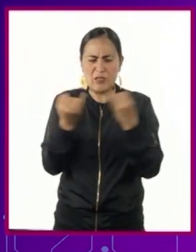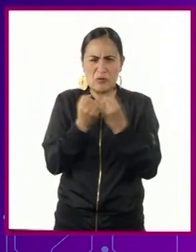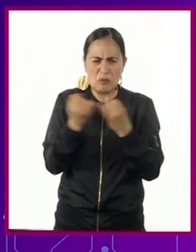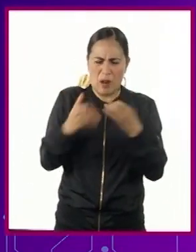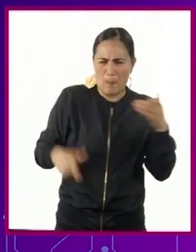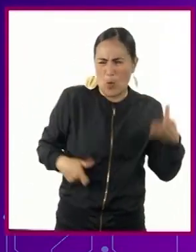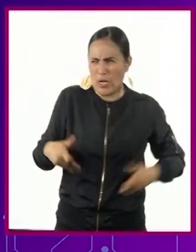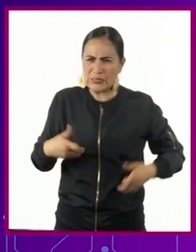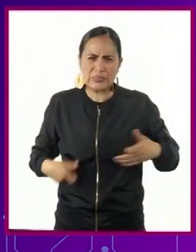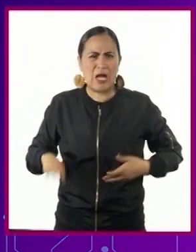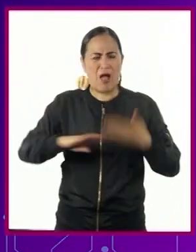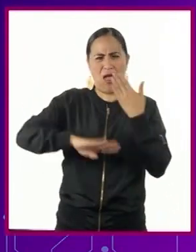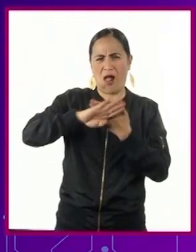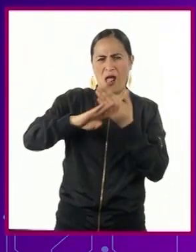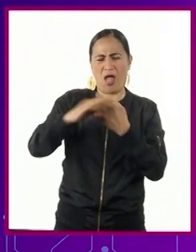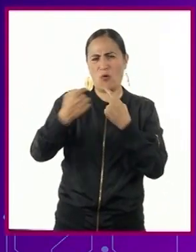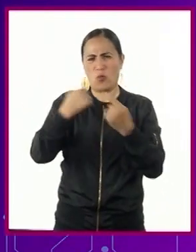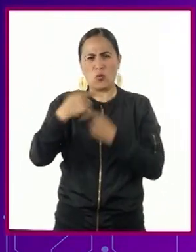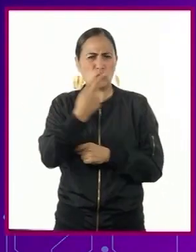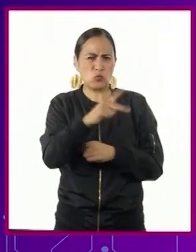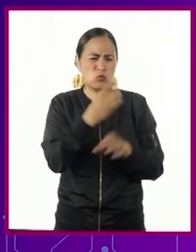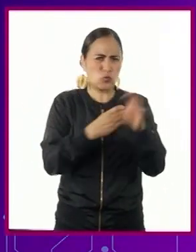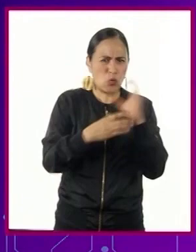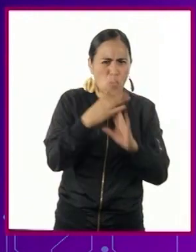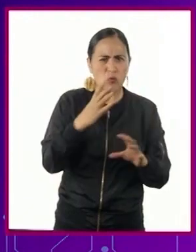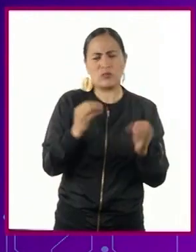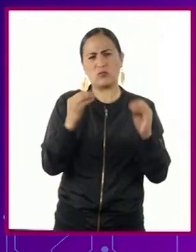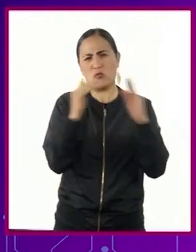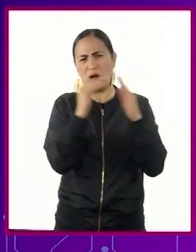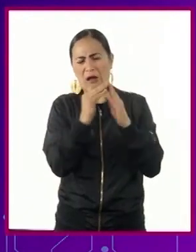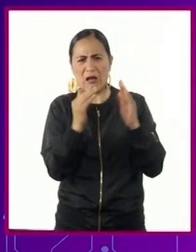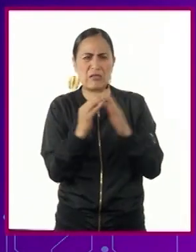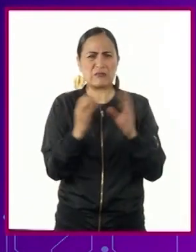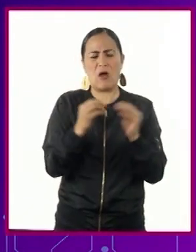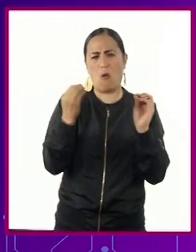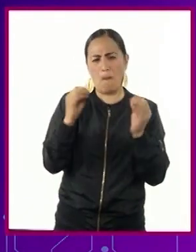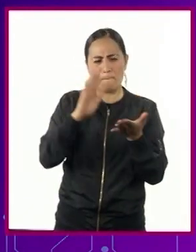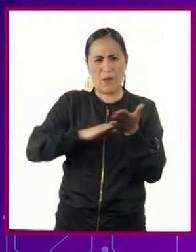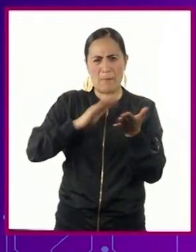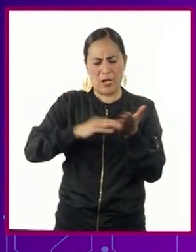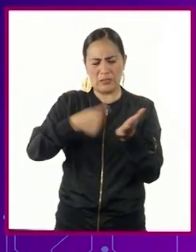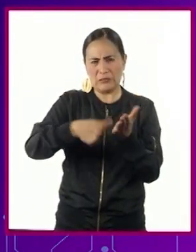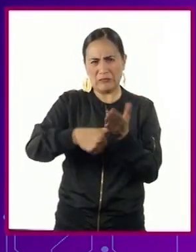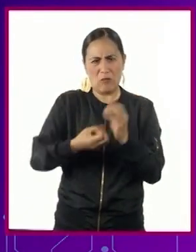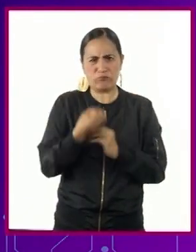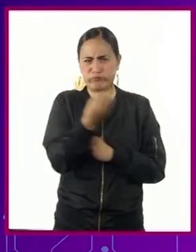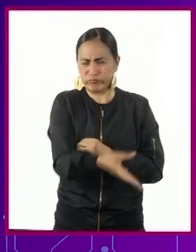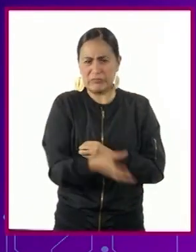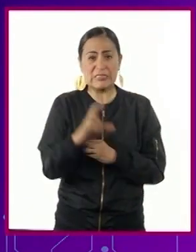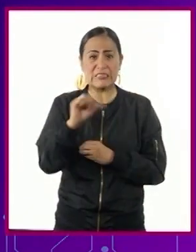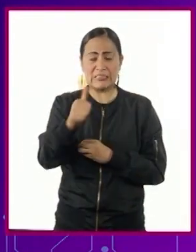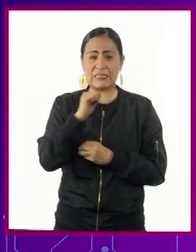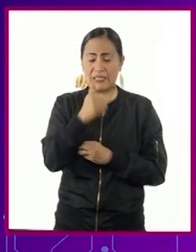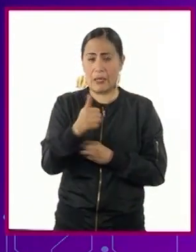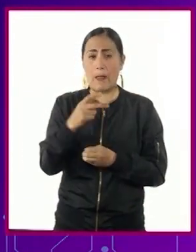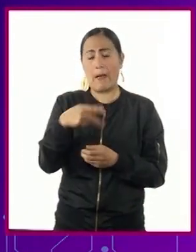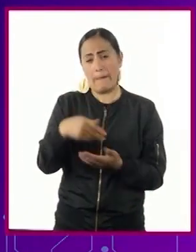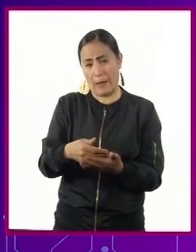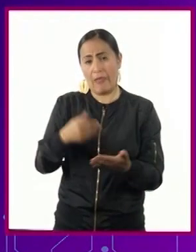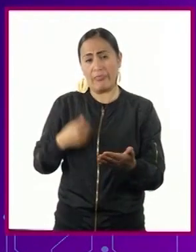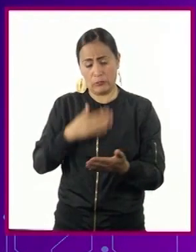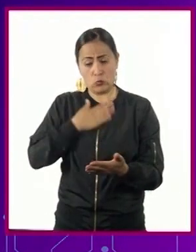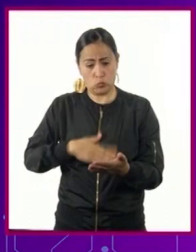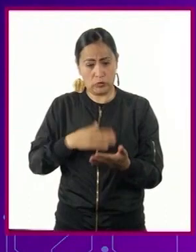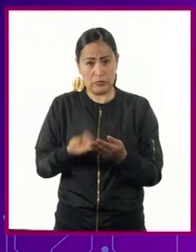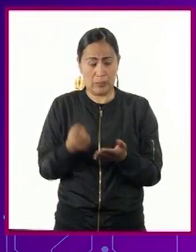en su persona, sus bienes, su domicilio y su correspondencia, a menos que la acción estuviera precedida por una orden judicial.